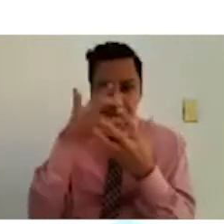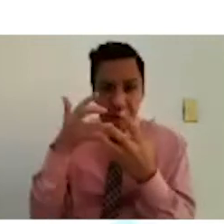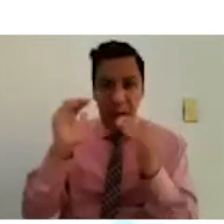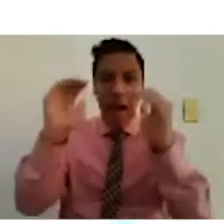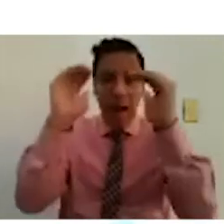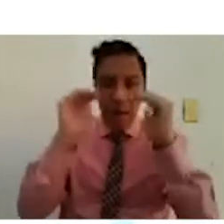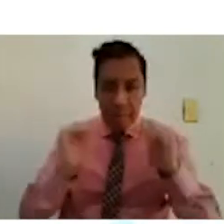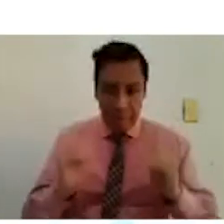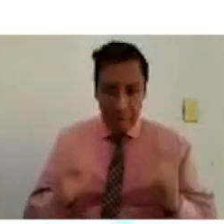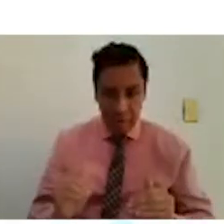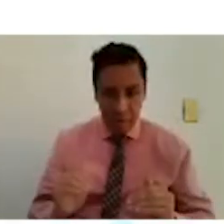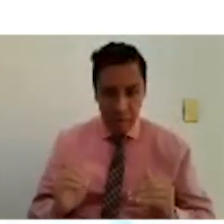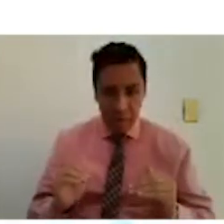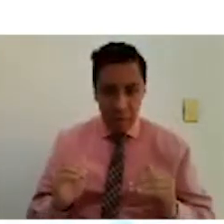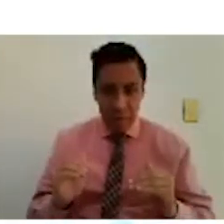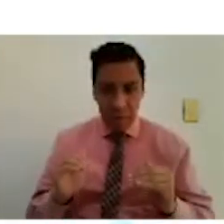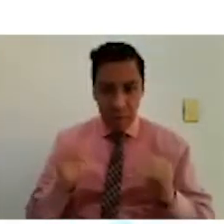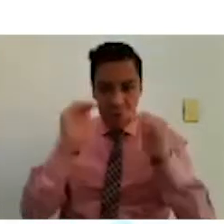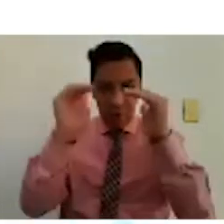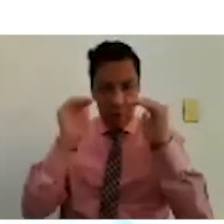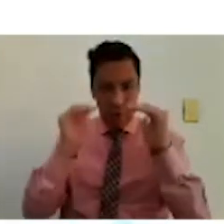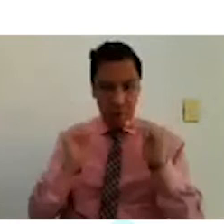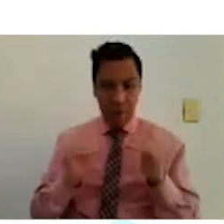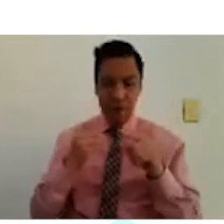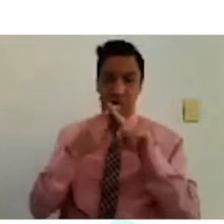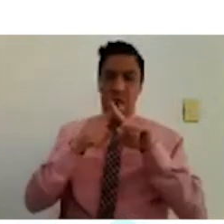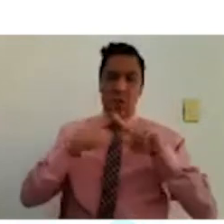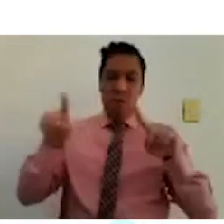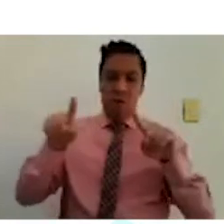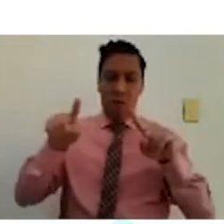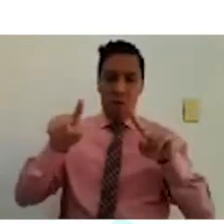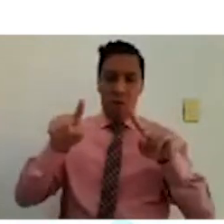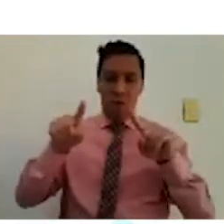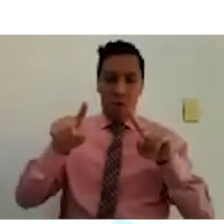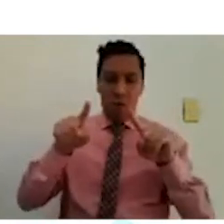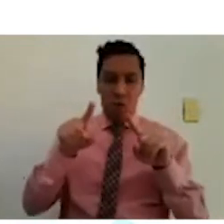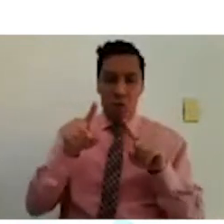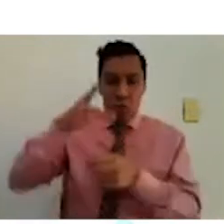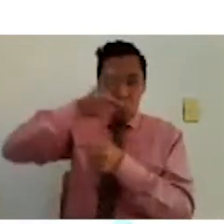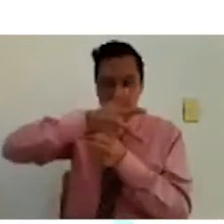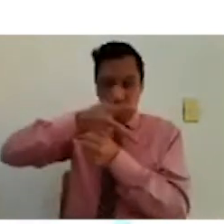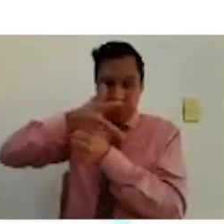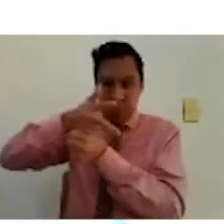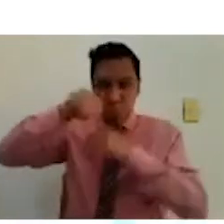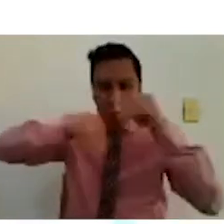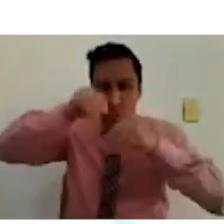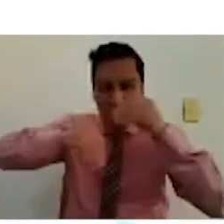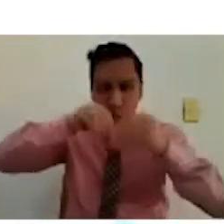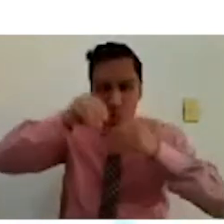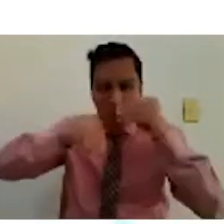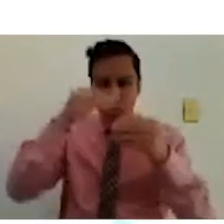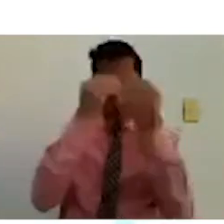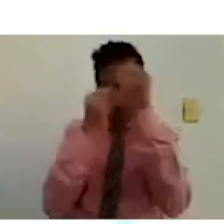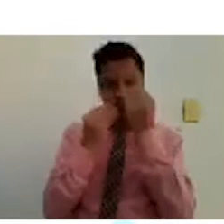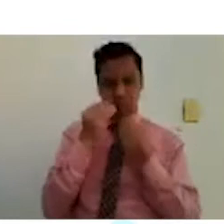El recuadro de abajo, por el contrario, ya es una sola exposición. Aquí ya están los